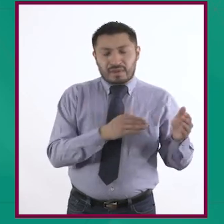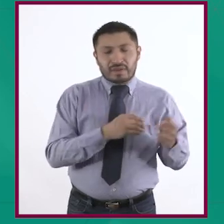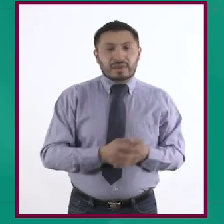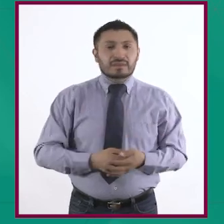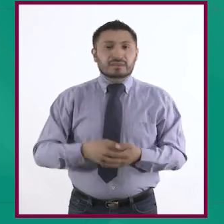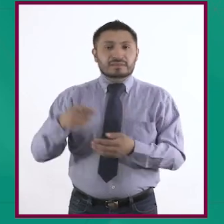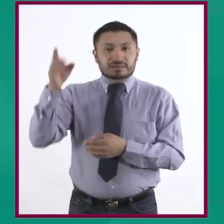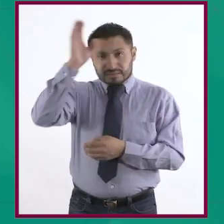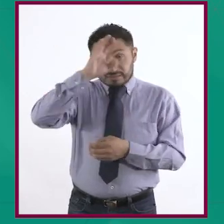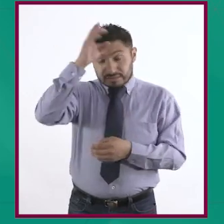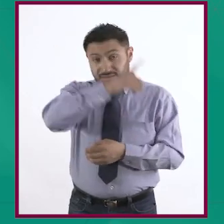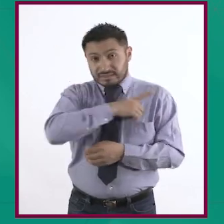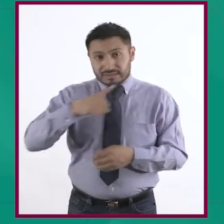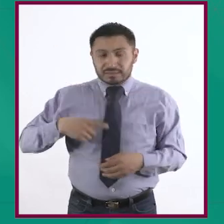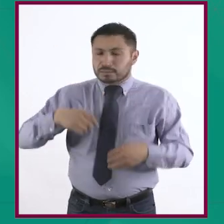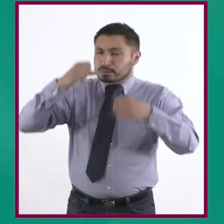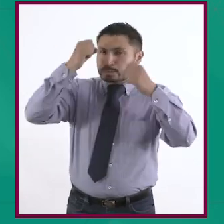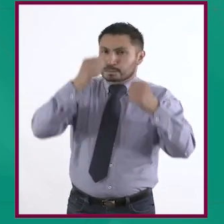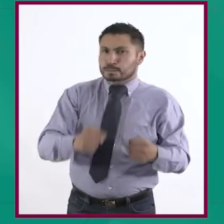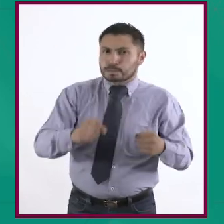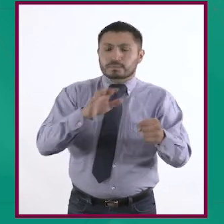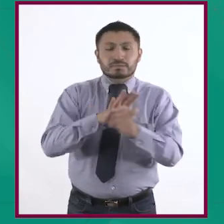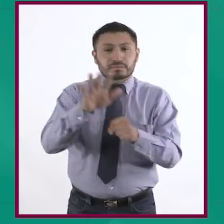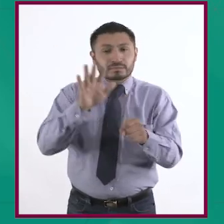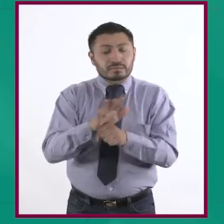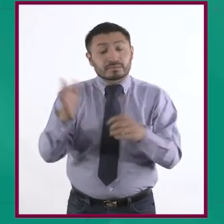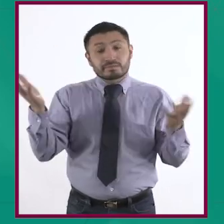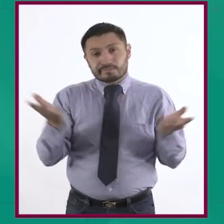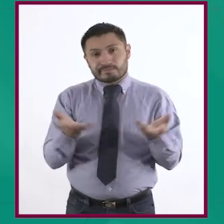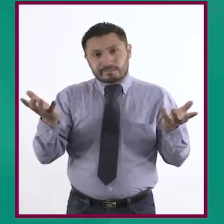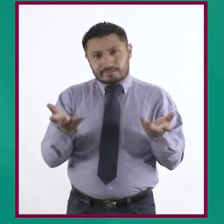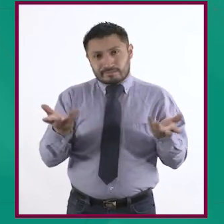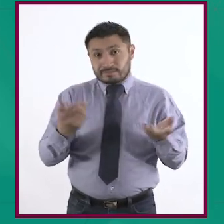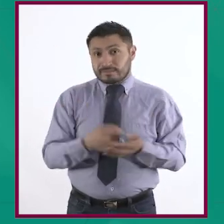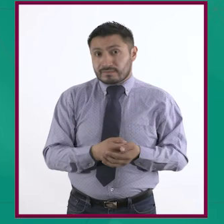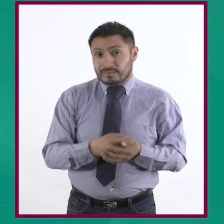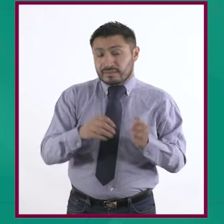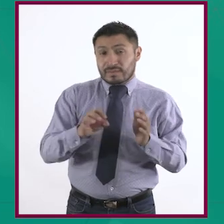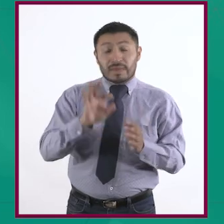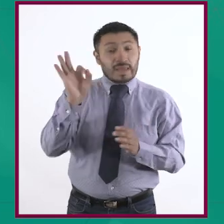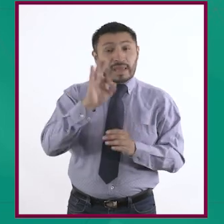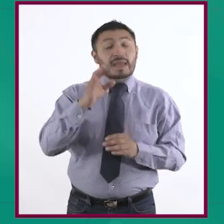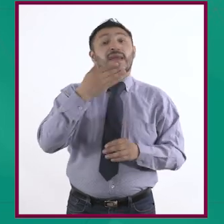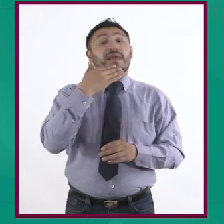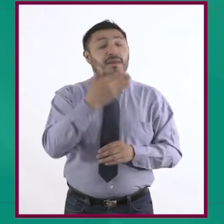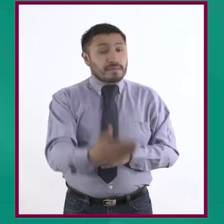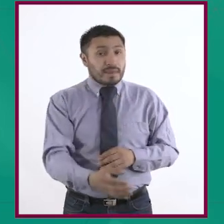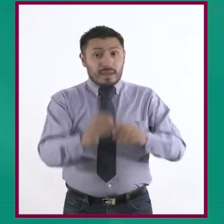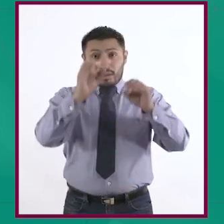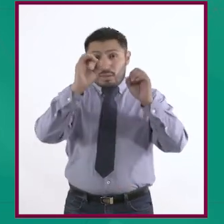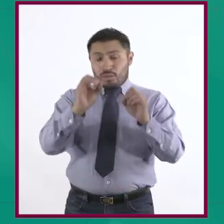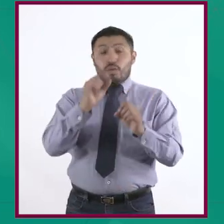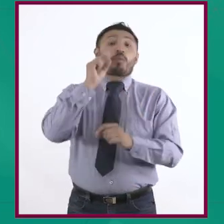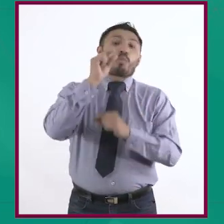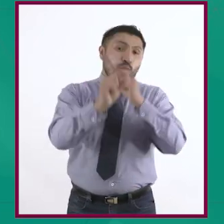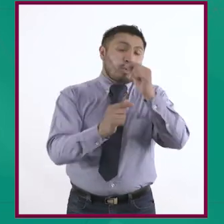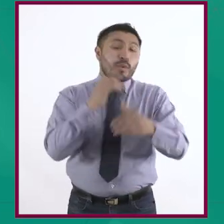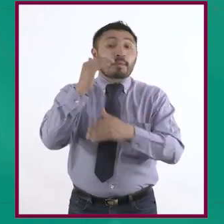deberían de estar totalmente seguros de lo que están llevando a cabo sería un éxito o al menos hubiera un